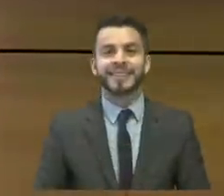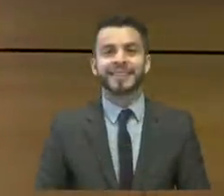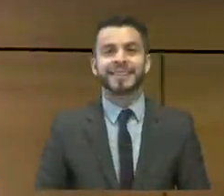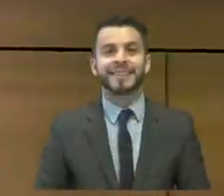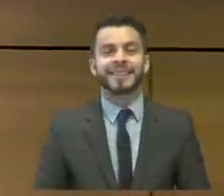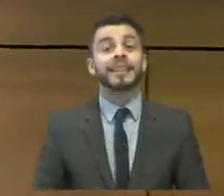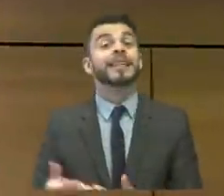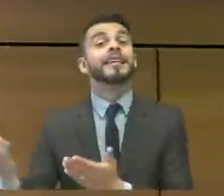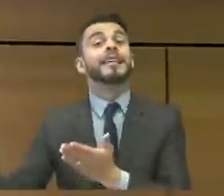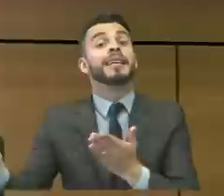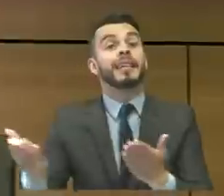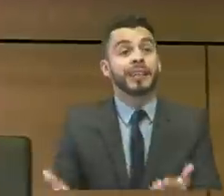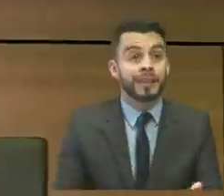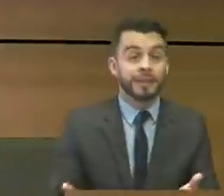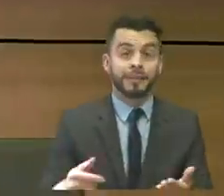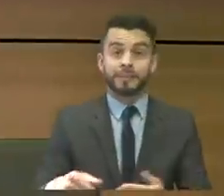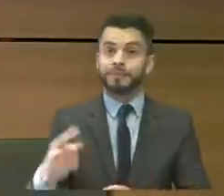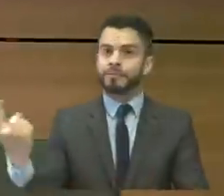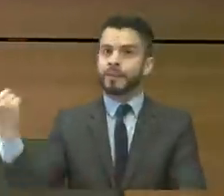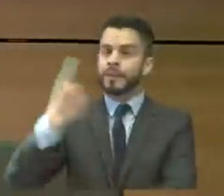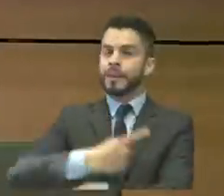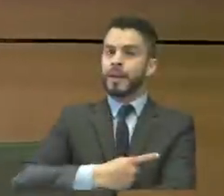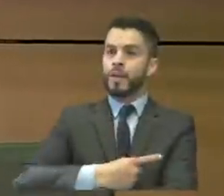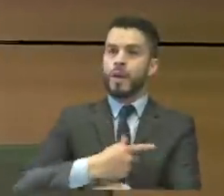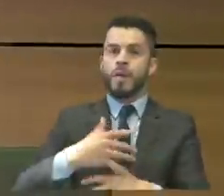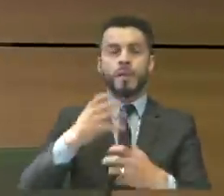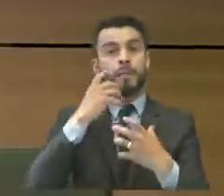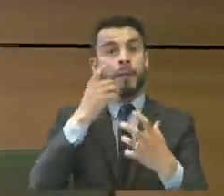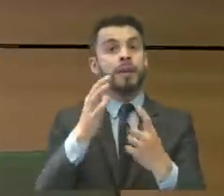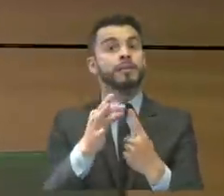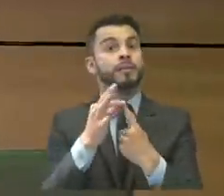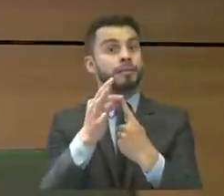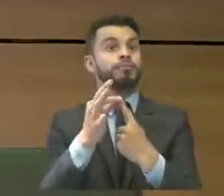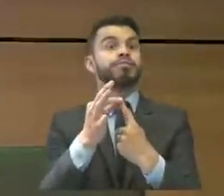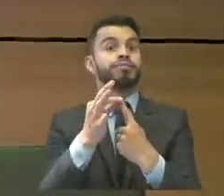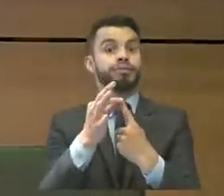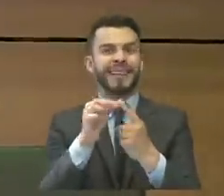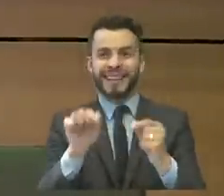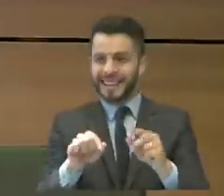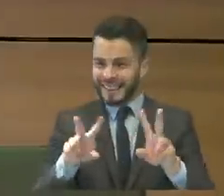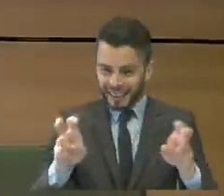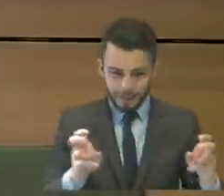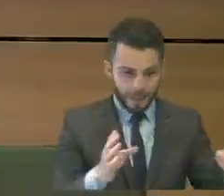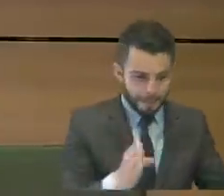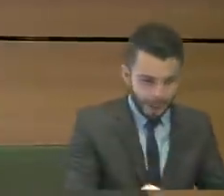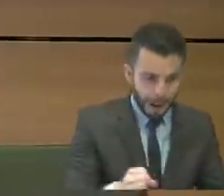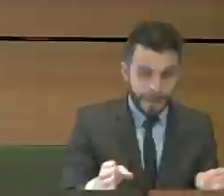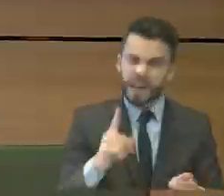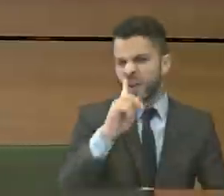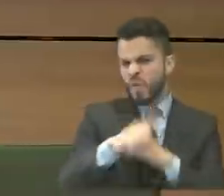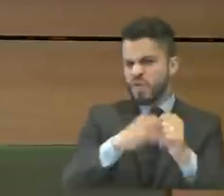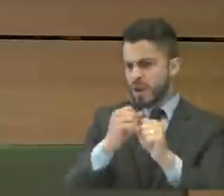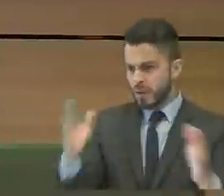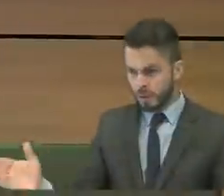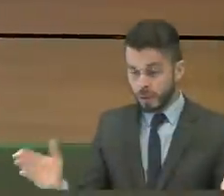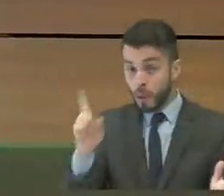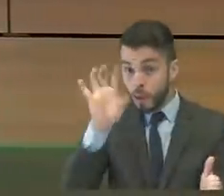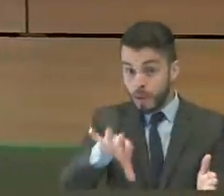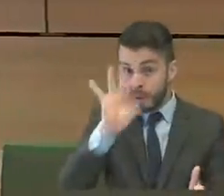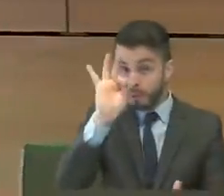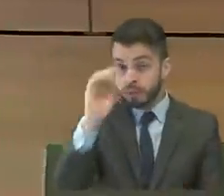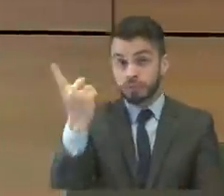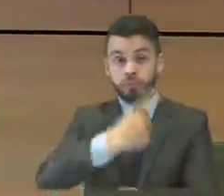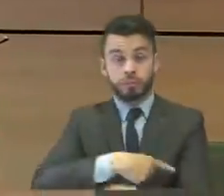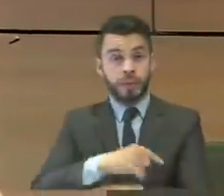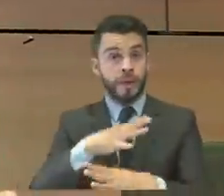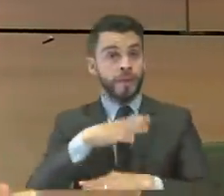Bienvenidos a uno de los días posiblemente más importantes de nuestra ciudad en este periodo. El día en el que pasamos